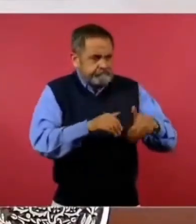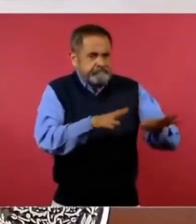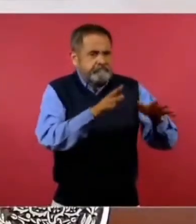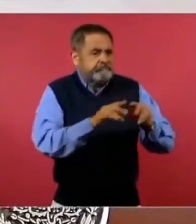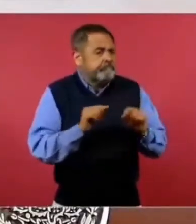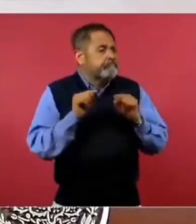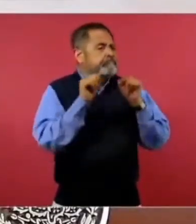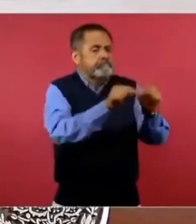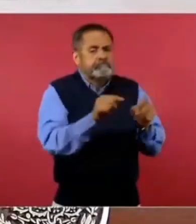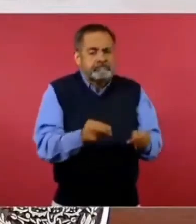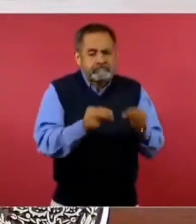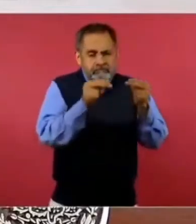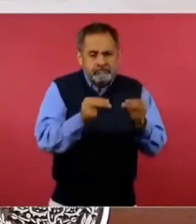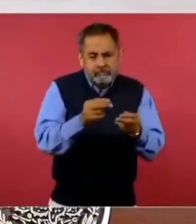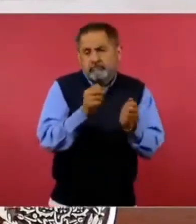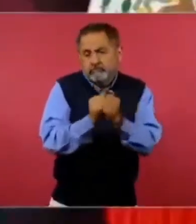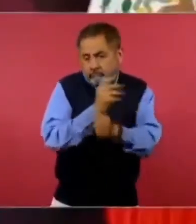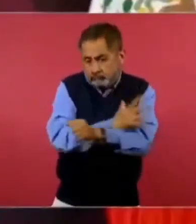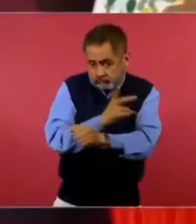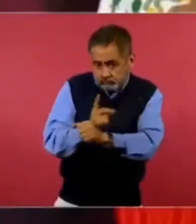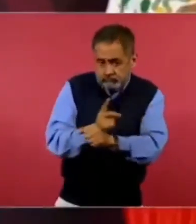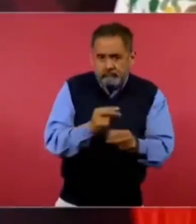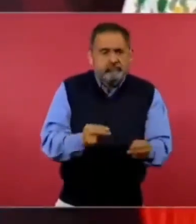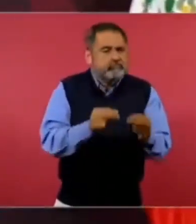hacer negocios lícitos